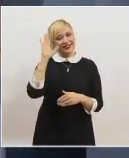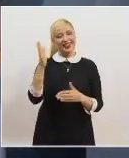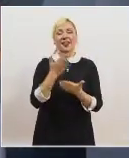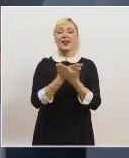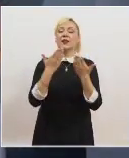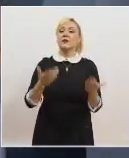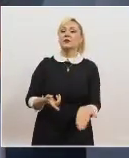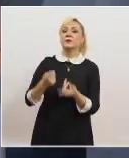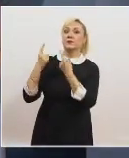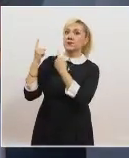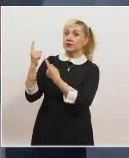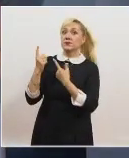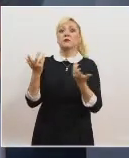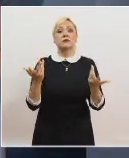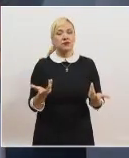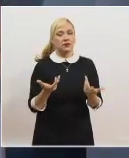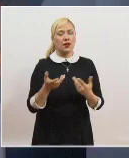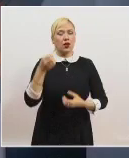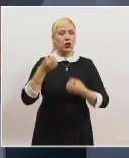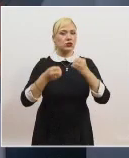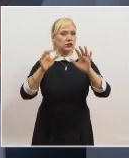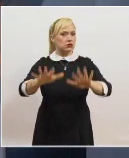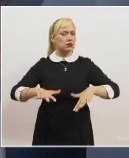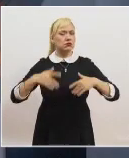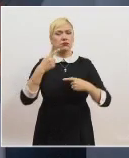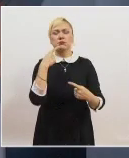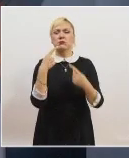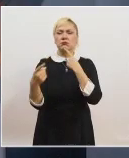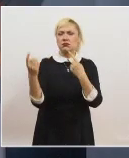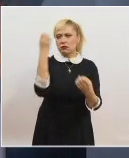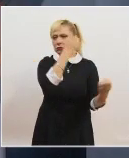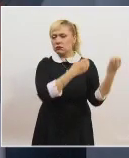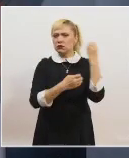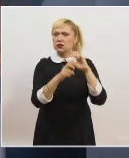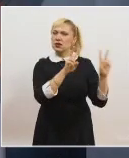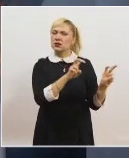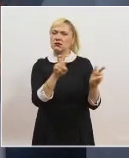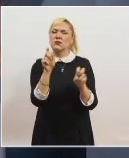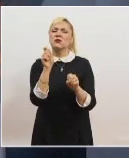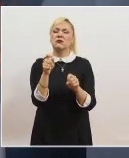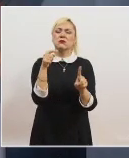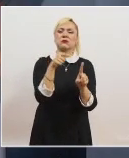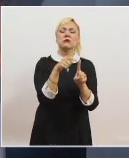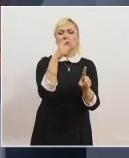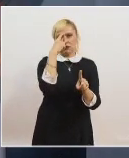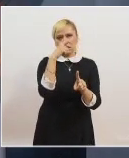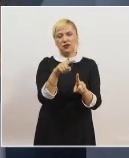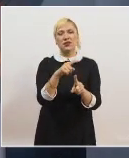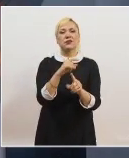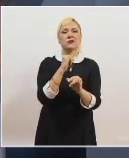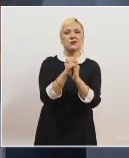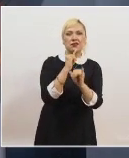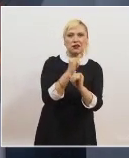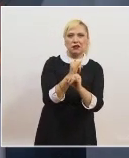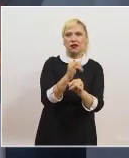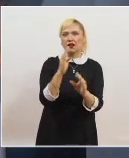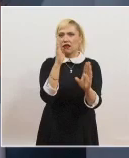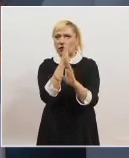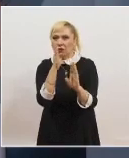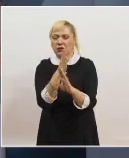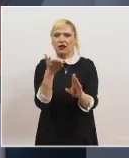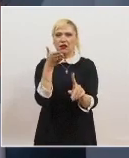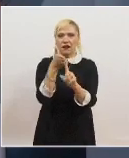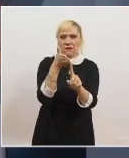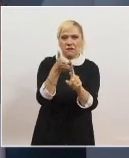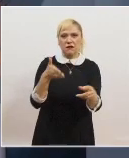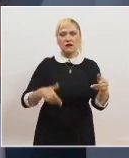con la información. El Pleno de la Corte analizó temas relacionados con el ciberacoso y difusión de imágenes